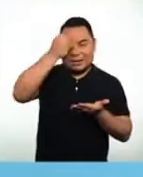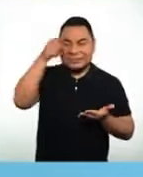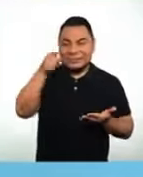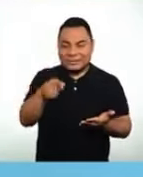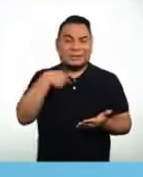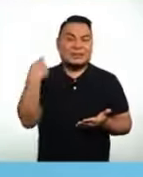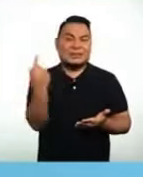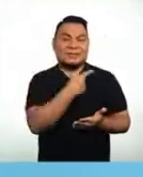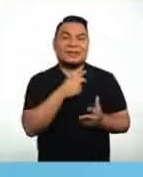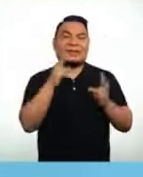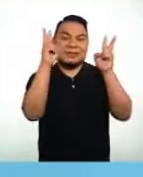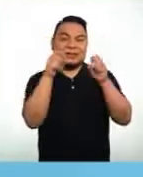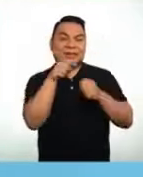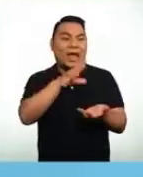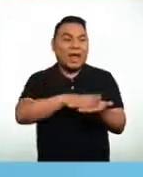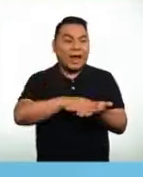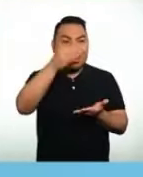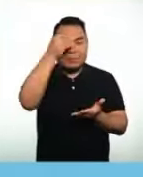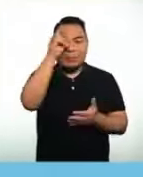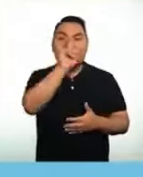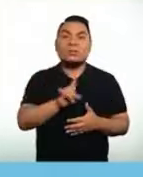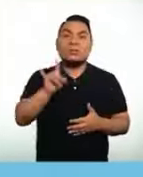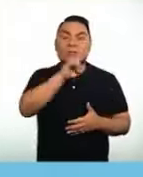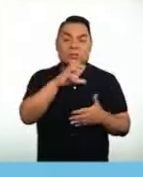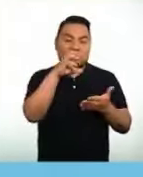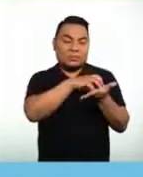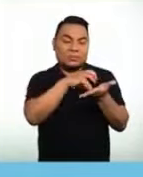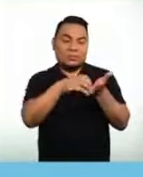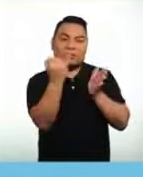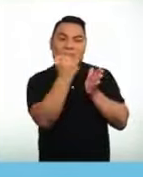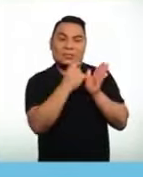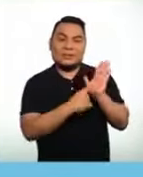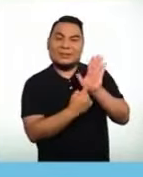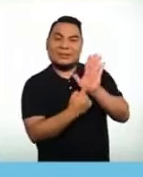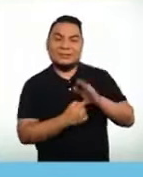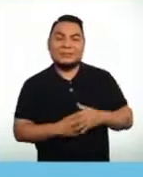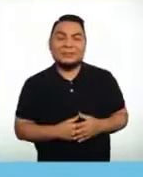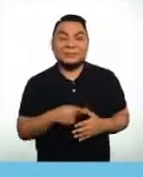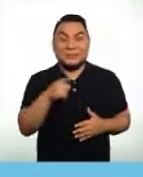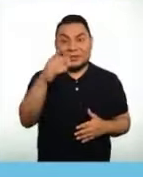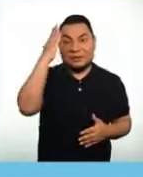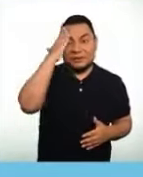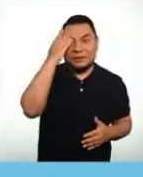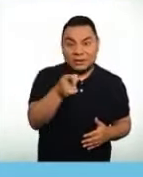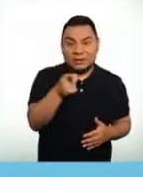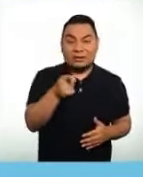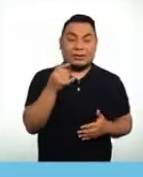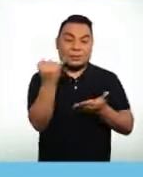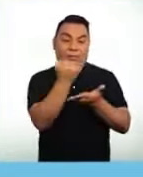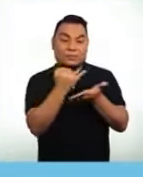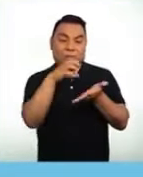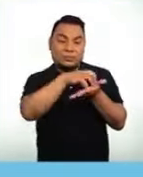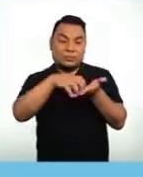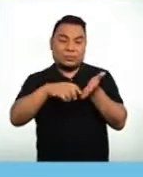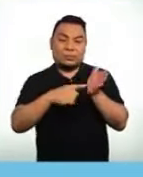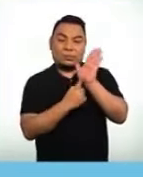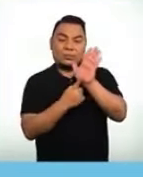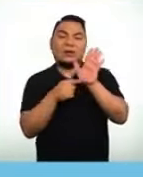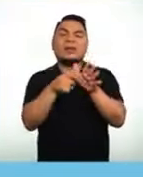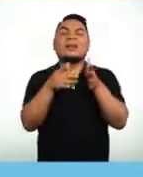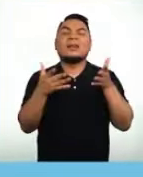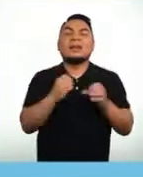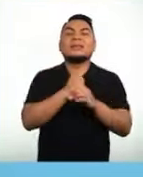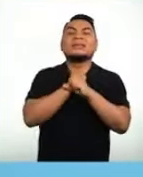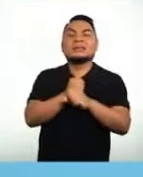lo que hemos aprendido en nuestra sección Aprendemos a usar los pictogramas. Como saben, los